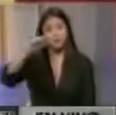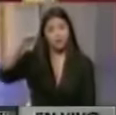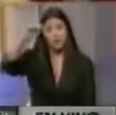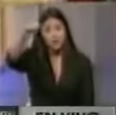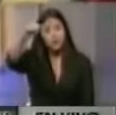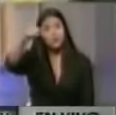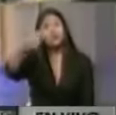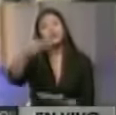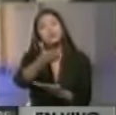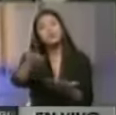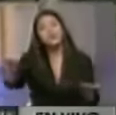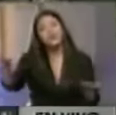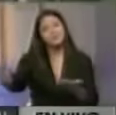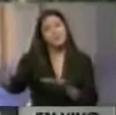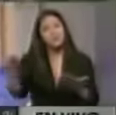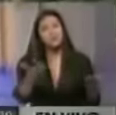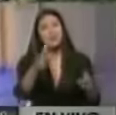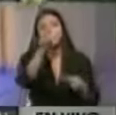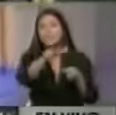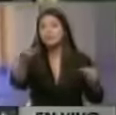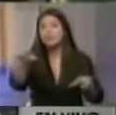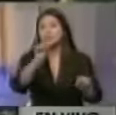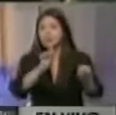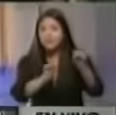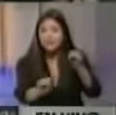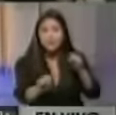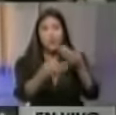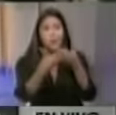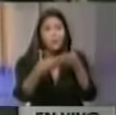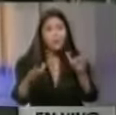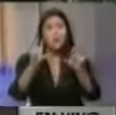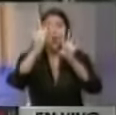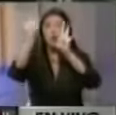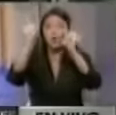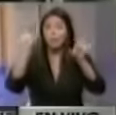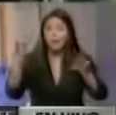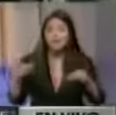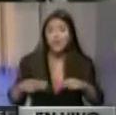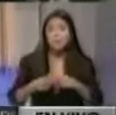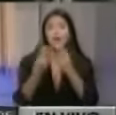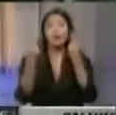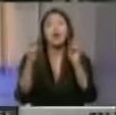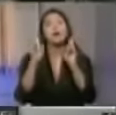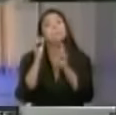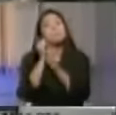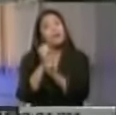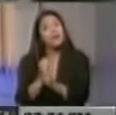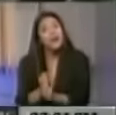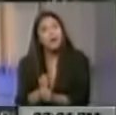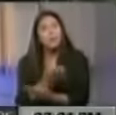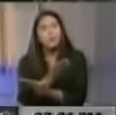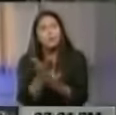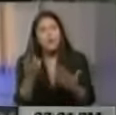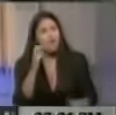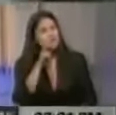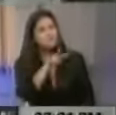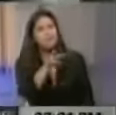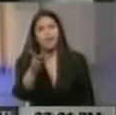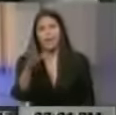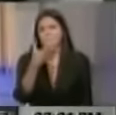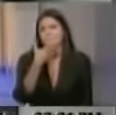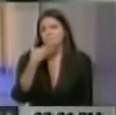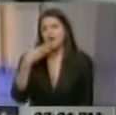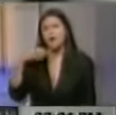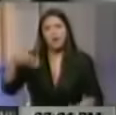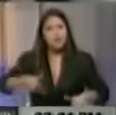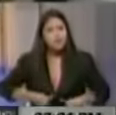Maduro, les damos la bienvenida a estos defensores públicos de los países del Mercosur y esperamos que se lleven la mejor impresión de lo que